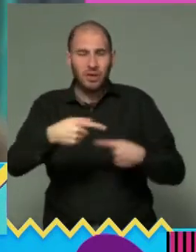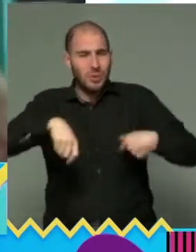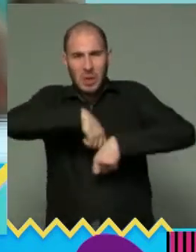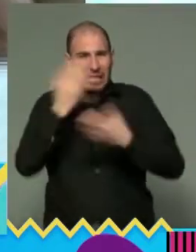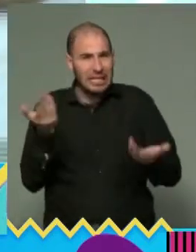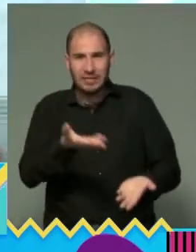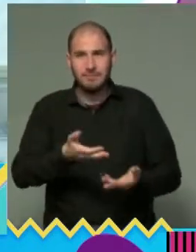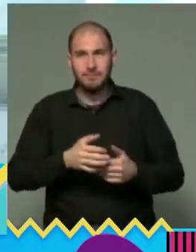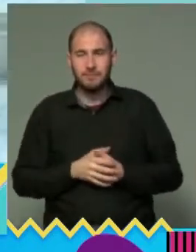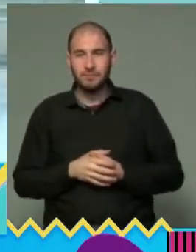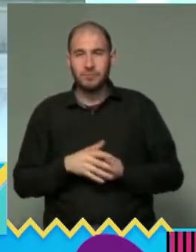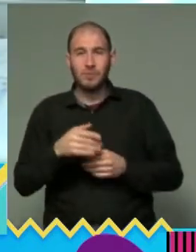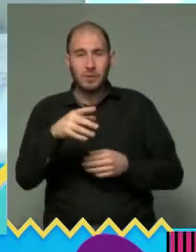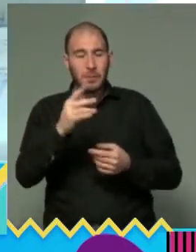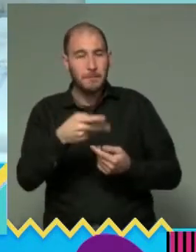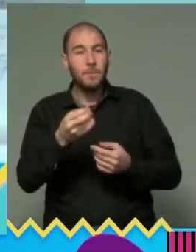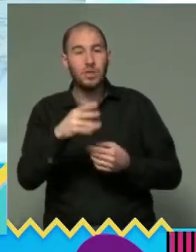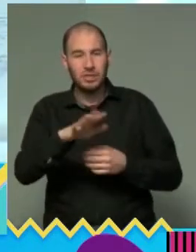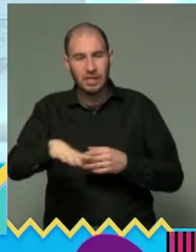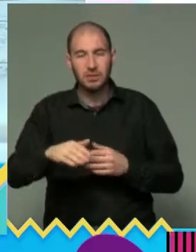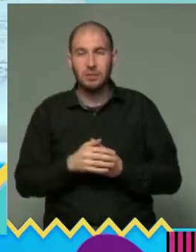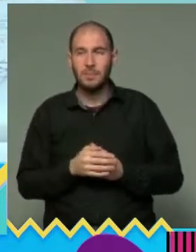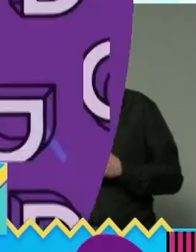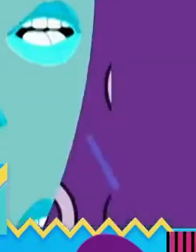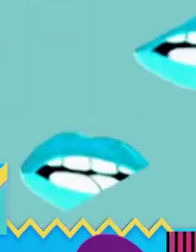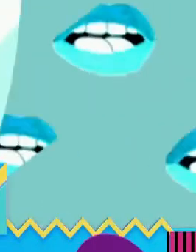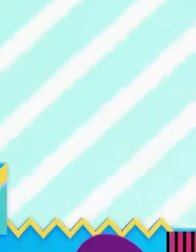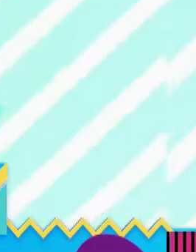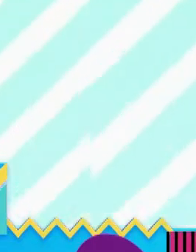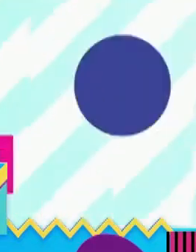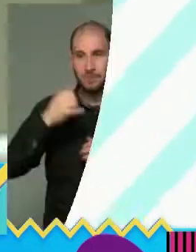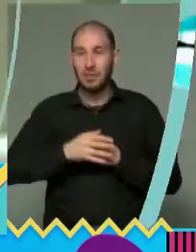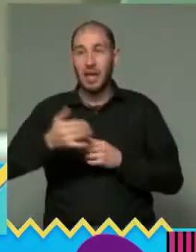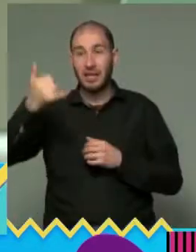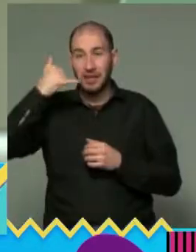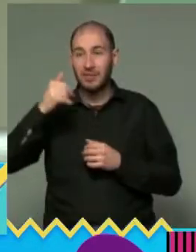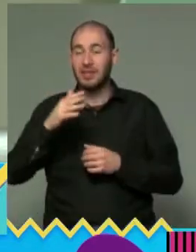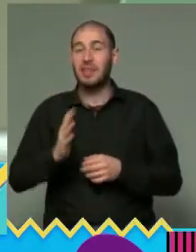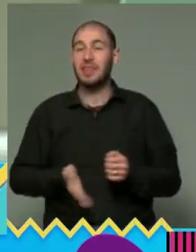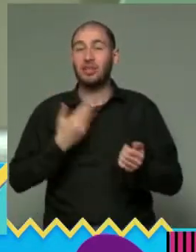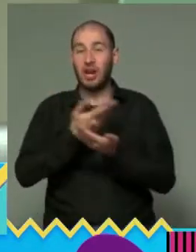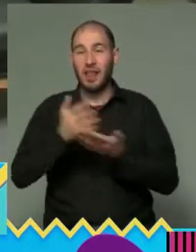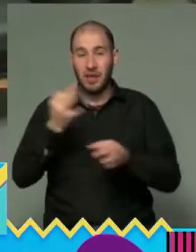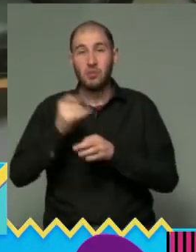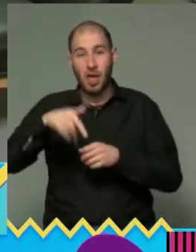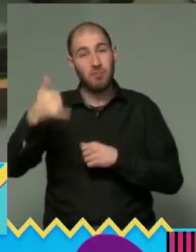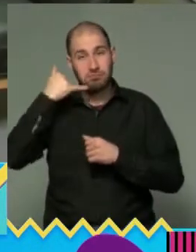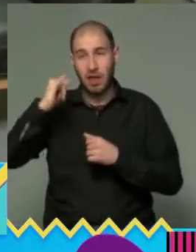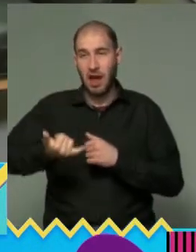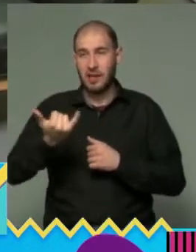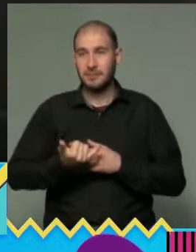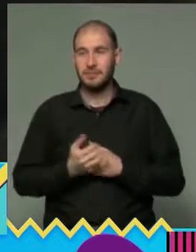cualquier cosa, ¿no? Y no por los chicos. Bien, perfecto. Tenemos en comunicación telefónica a Jaime Correas, director general de